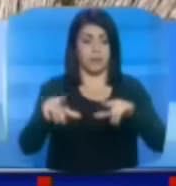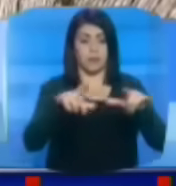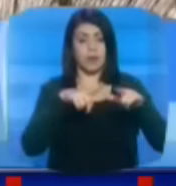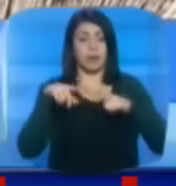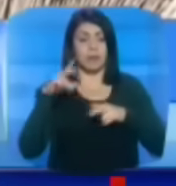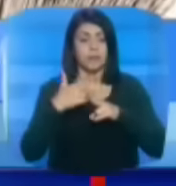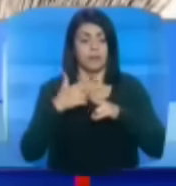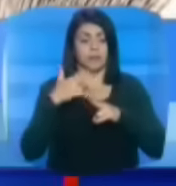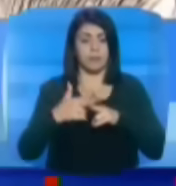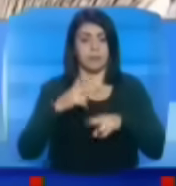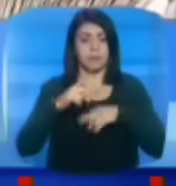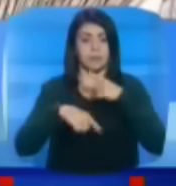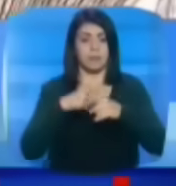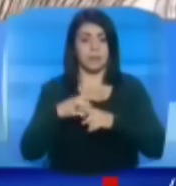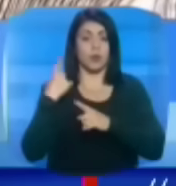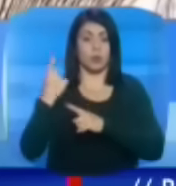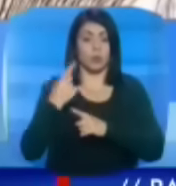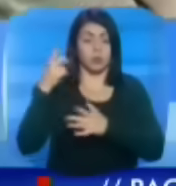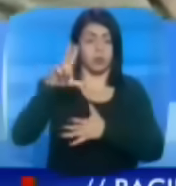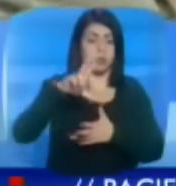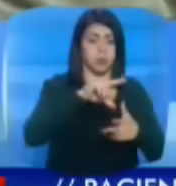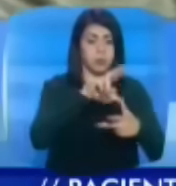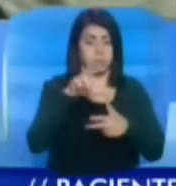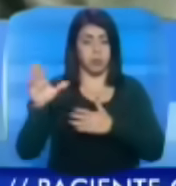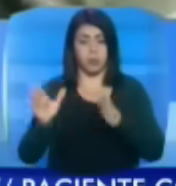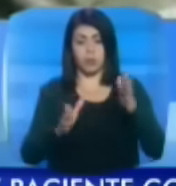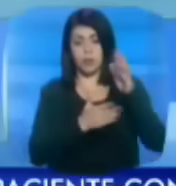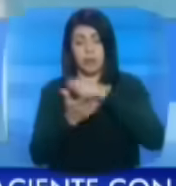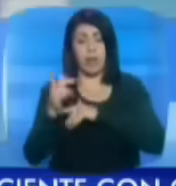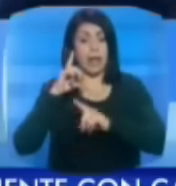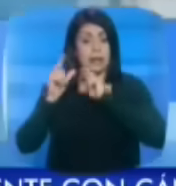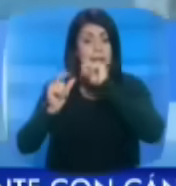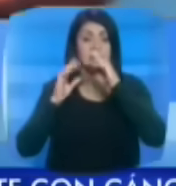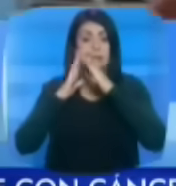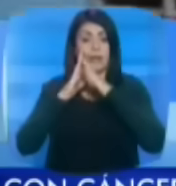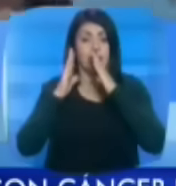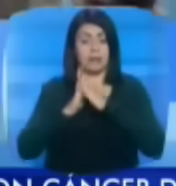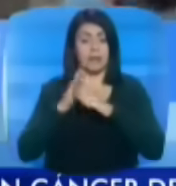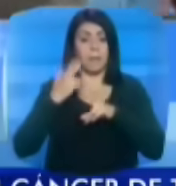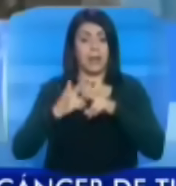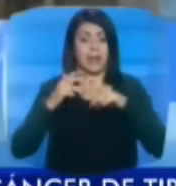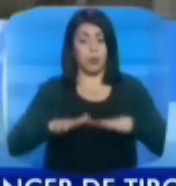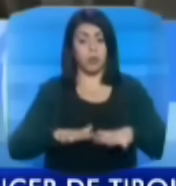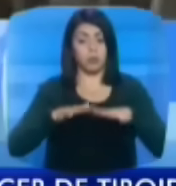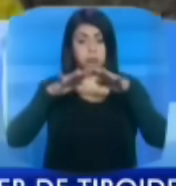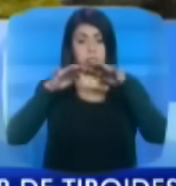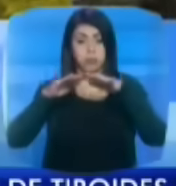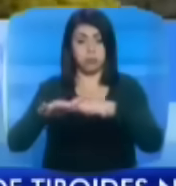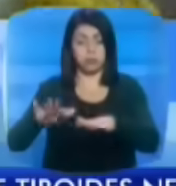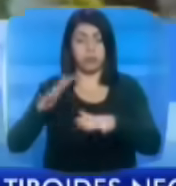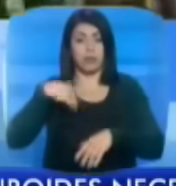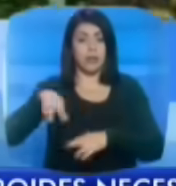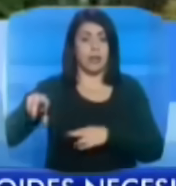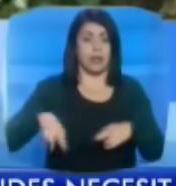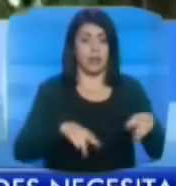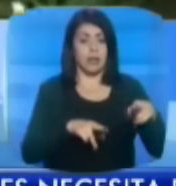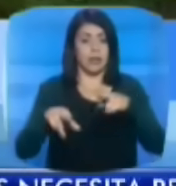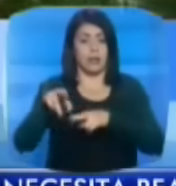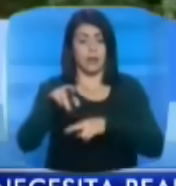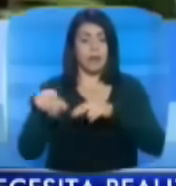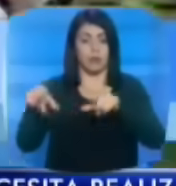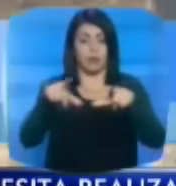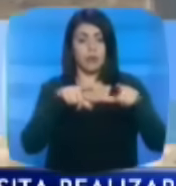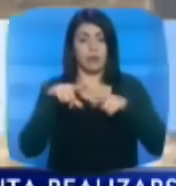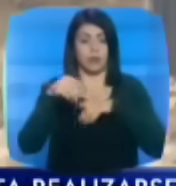zonas amenazadas por el ciclón contemplan evacuaciones de viviendas con riesgo de inundación, cercanas a ríos,